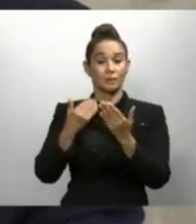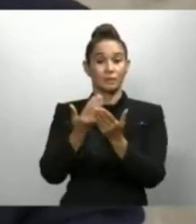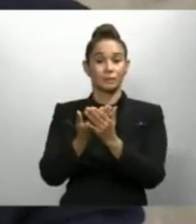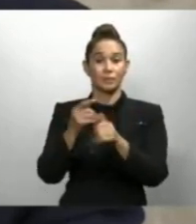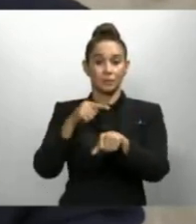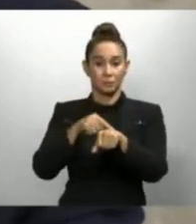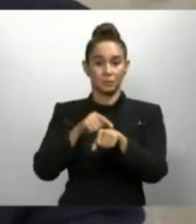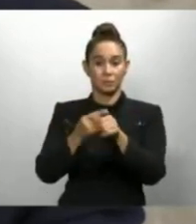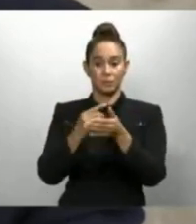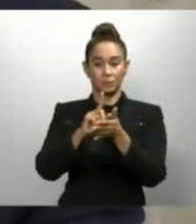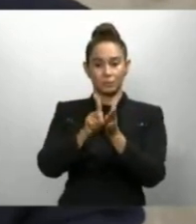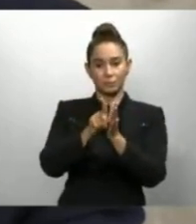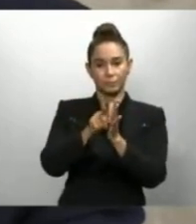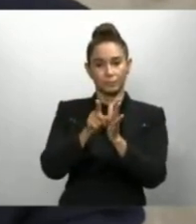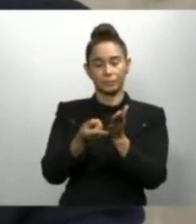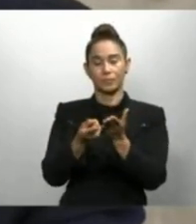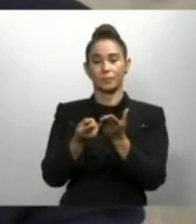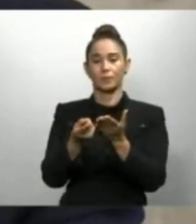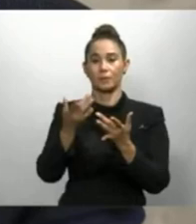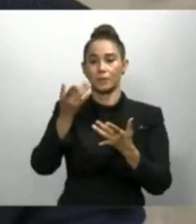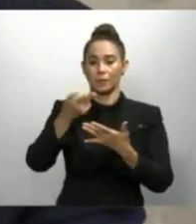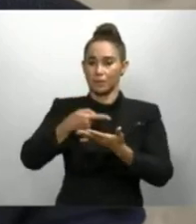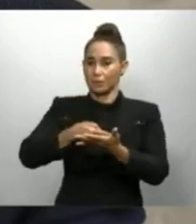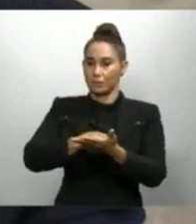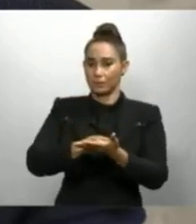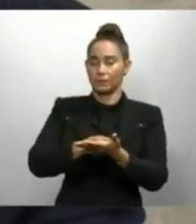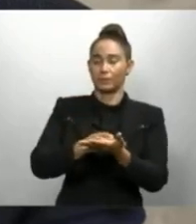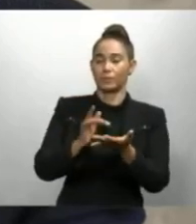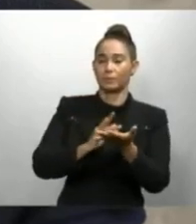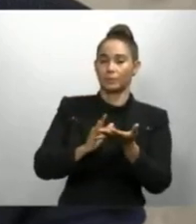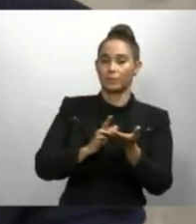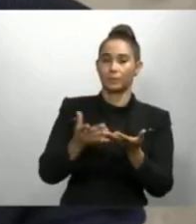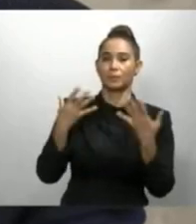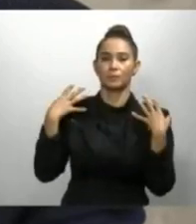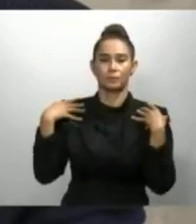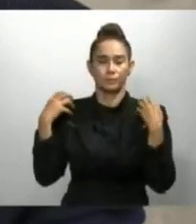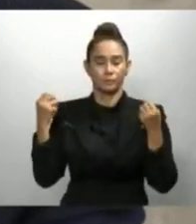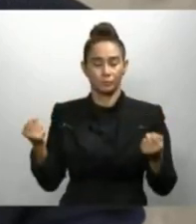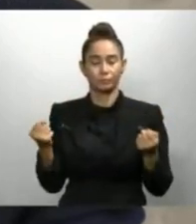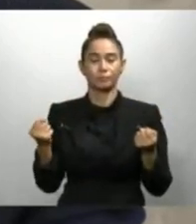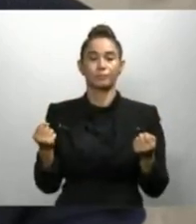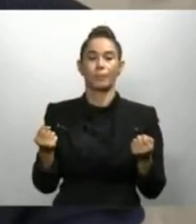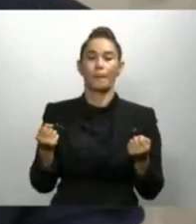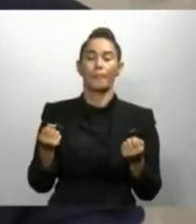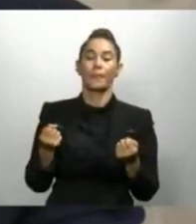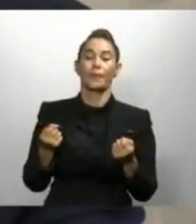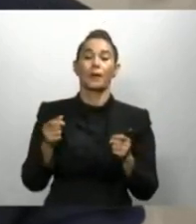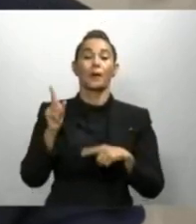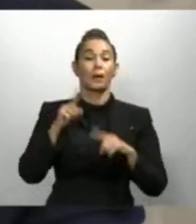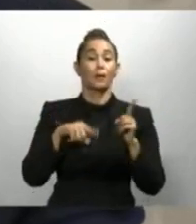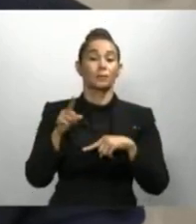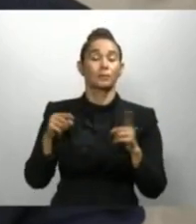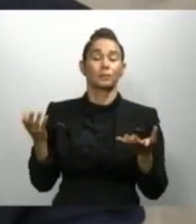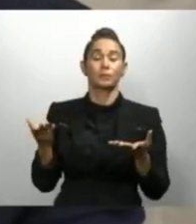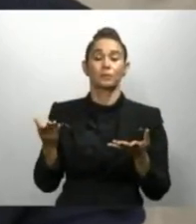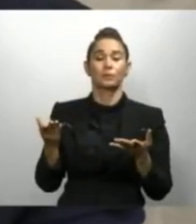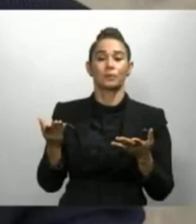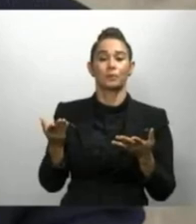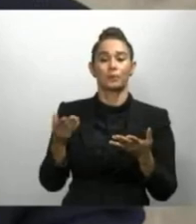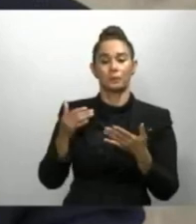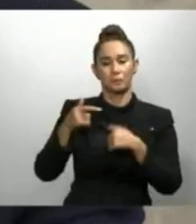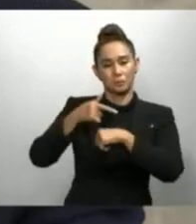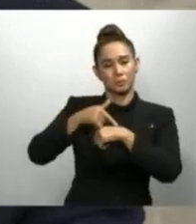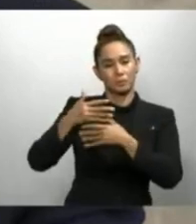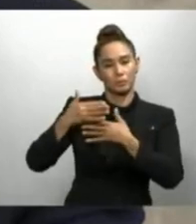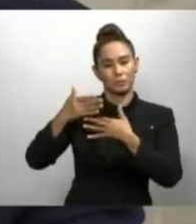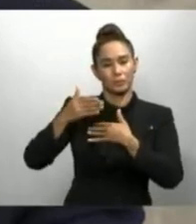tenido una buena evolución, no hay datos de repercusión ocular todavía. Sí tienen, van a quedar con un tiempo